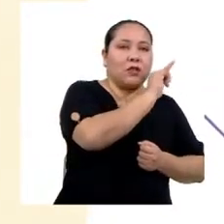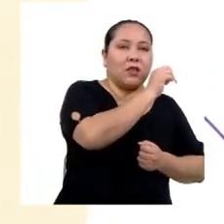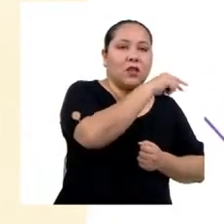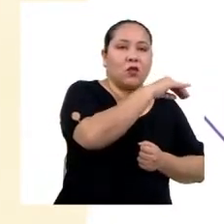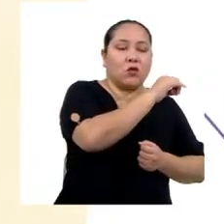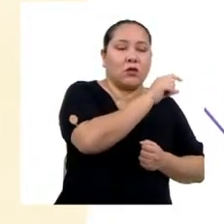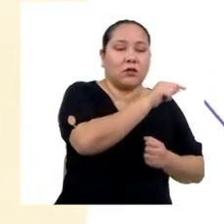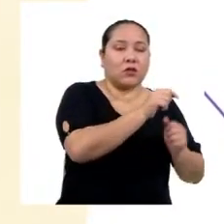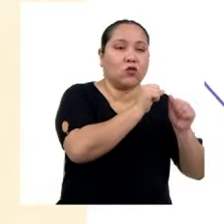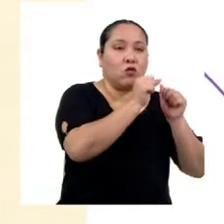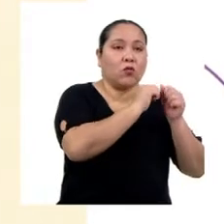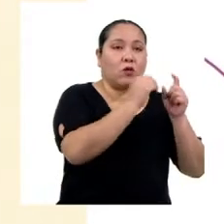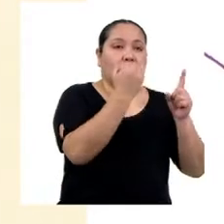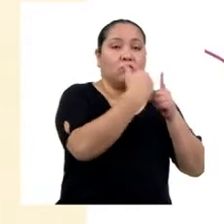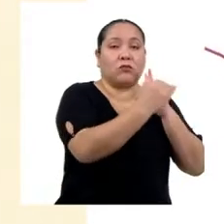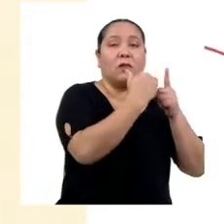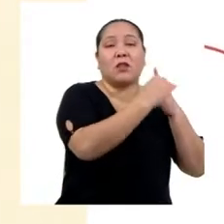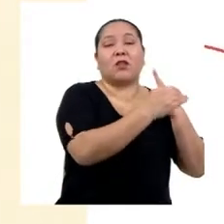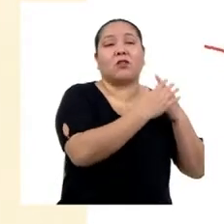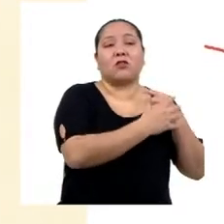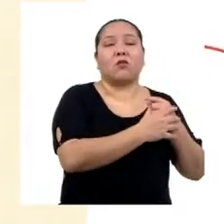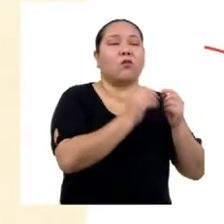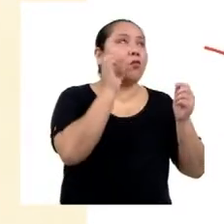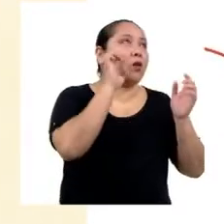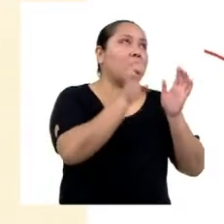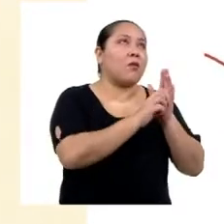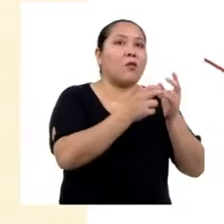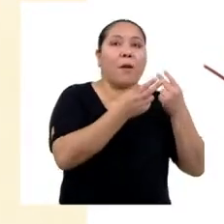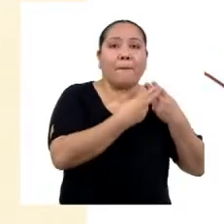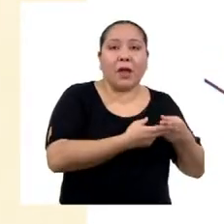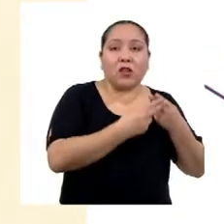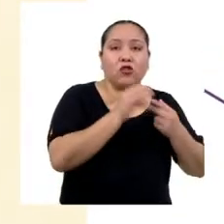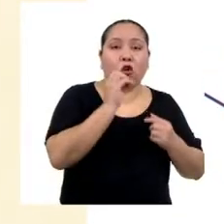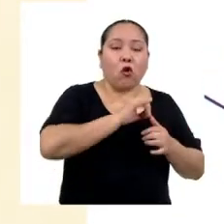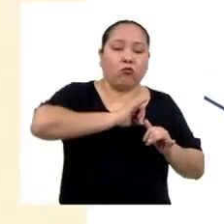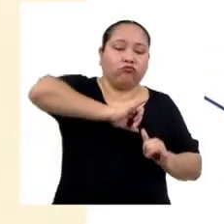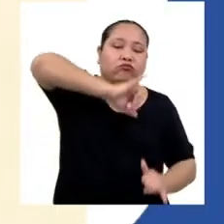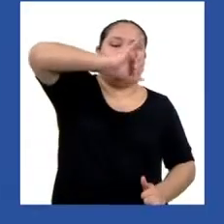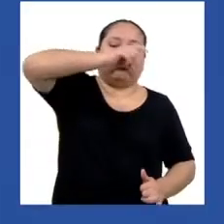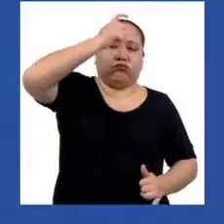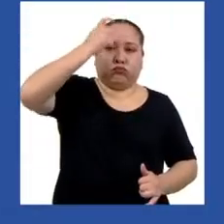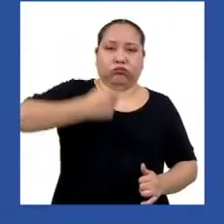decimales, como el peso o la estatura de una persona.